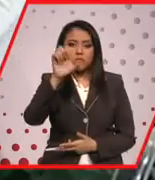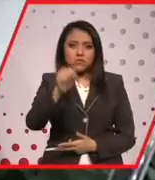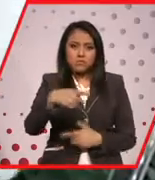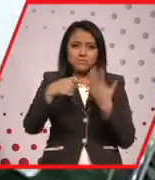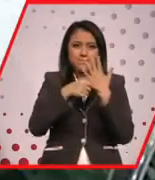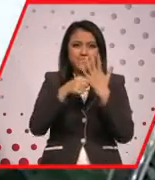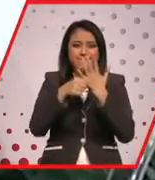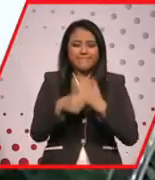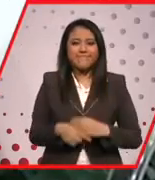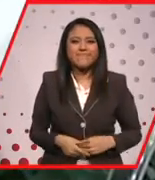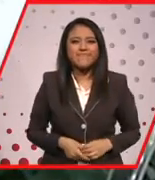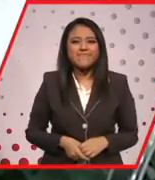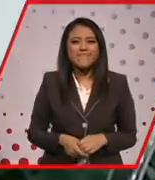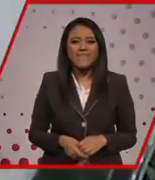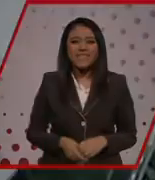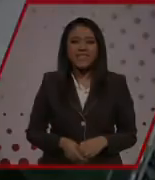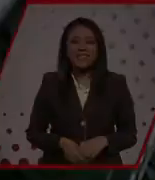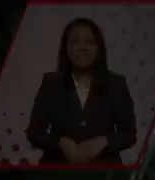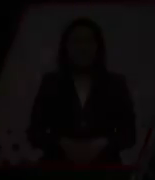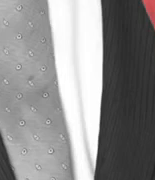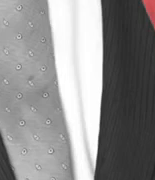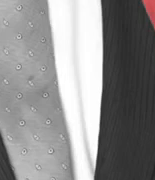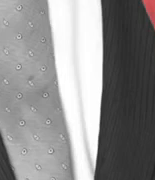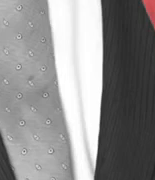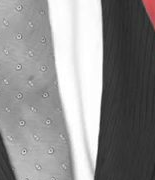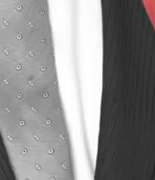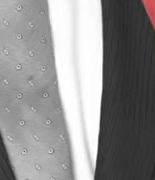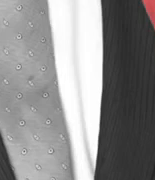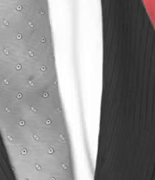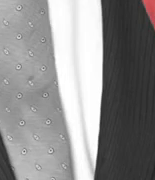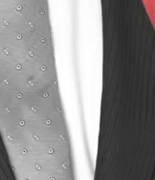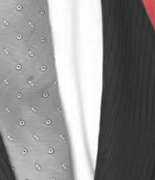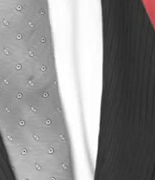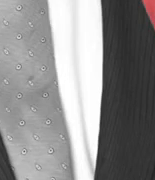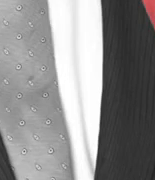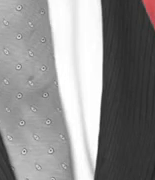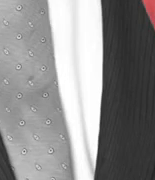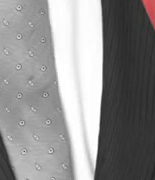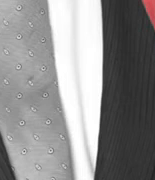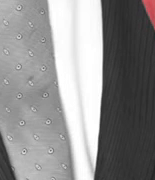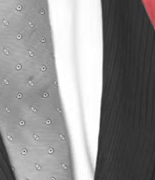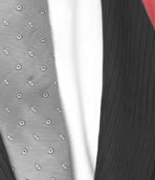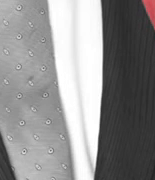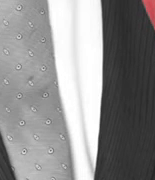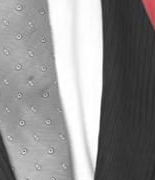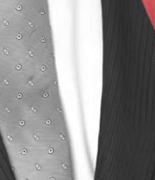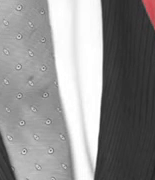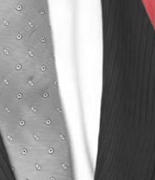quien corresponda.